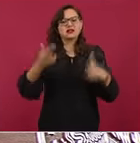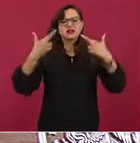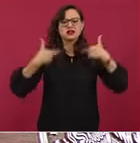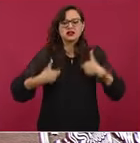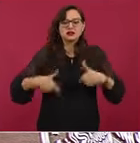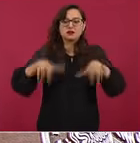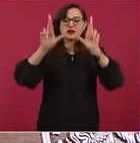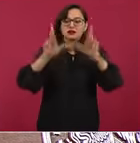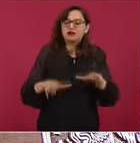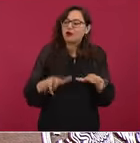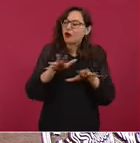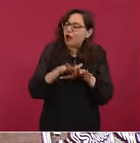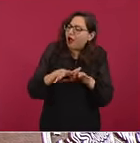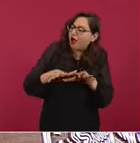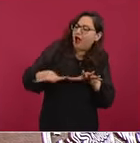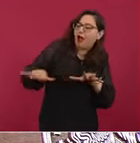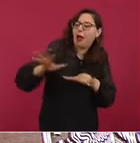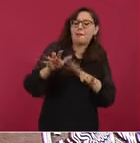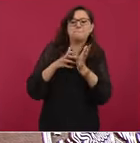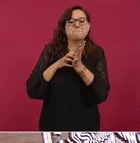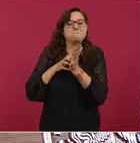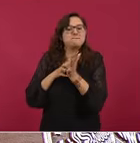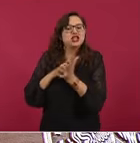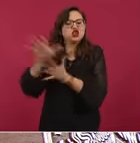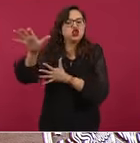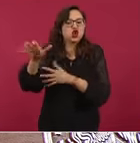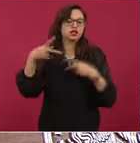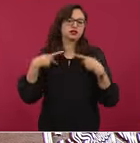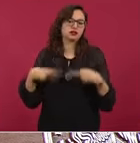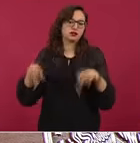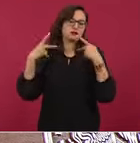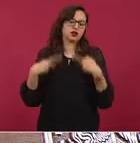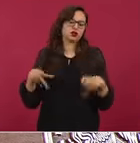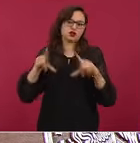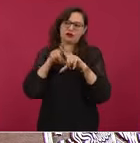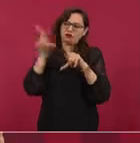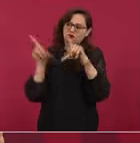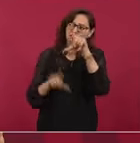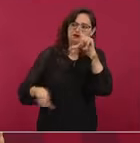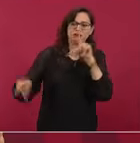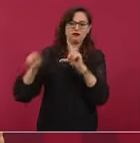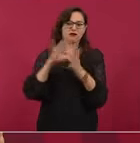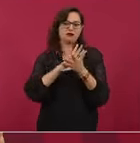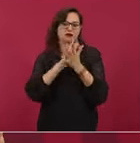con millones de mexicanos, un proceso de transformación.